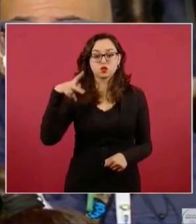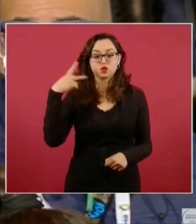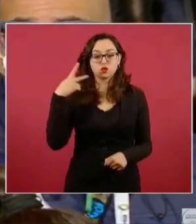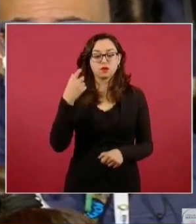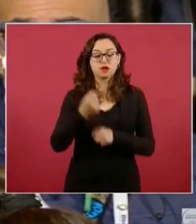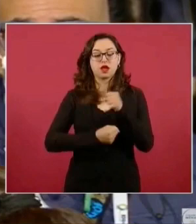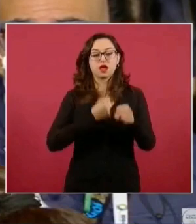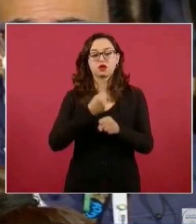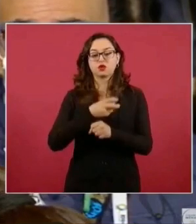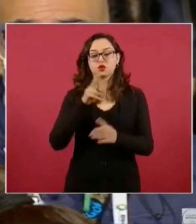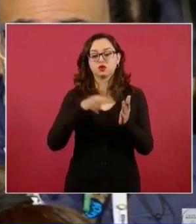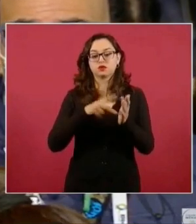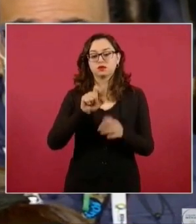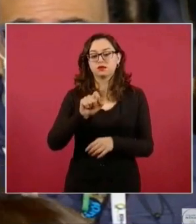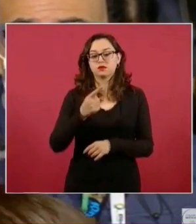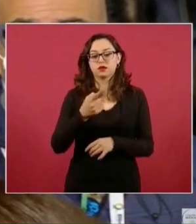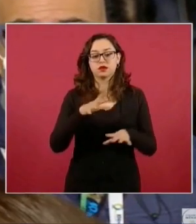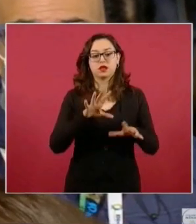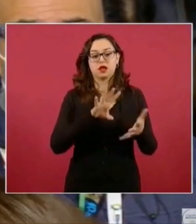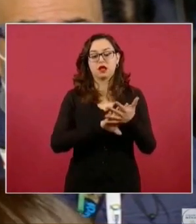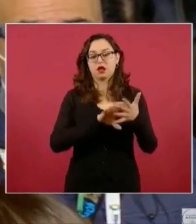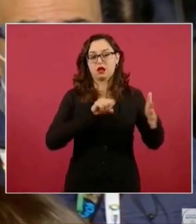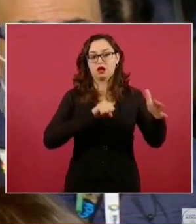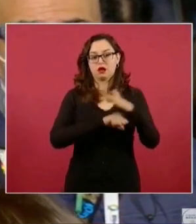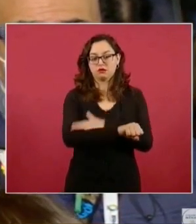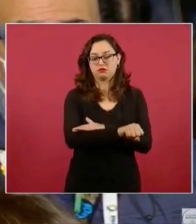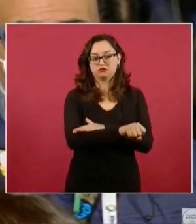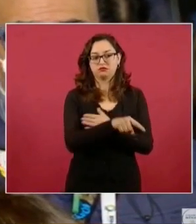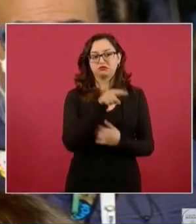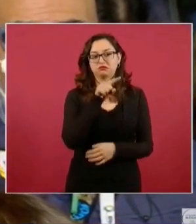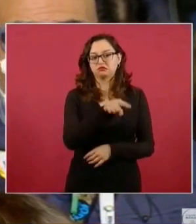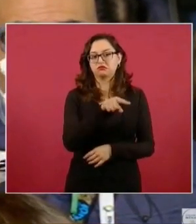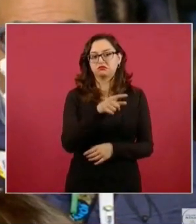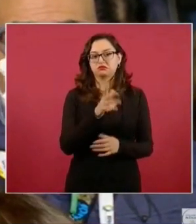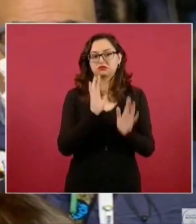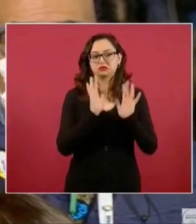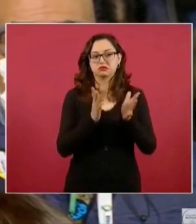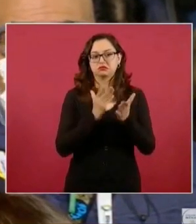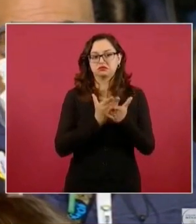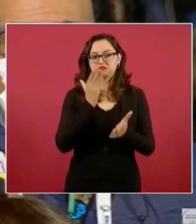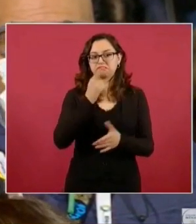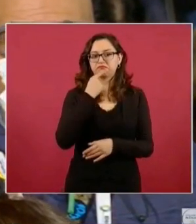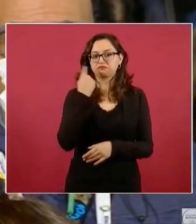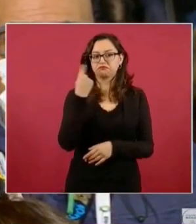2021, pues habría ya metido un amparo para salir de forma fast track